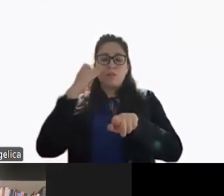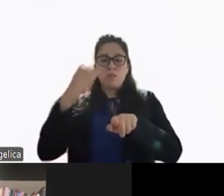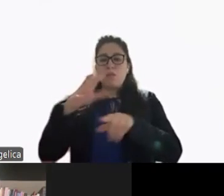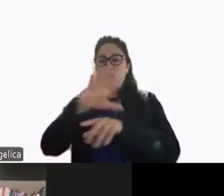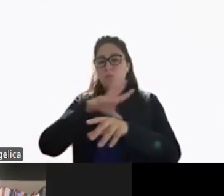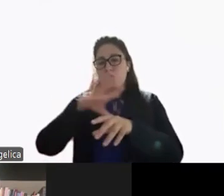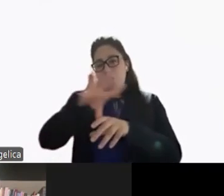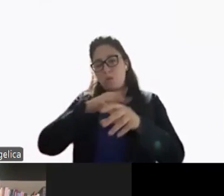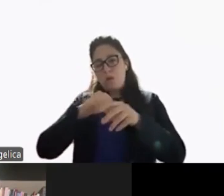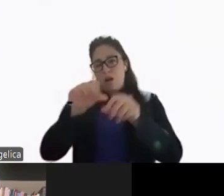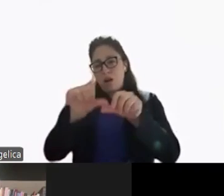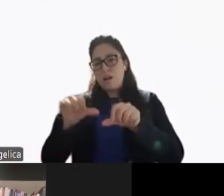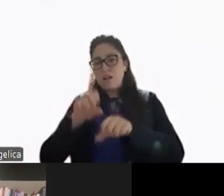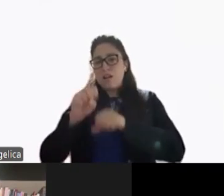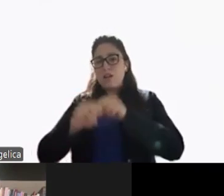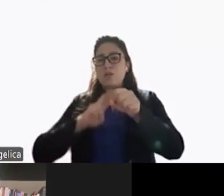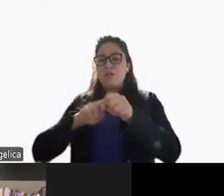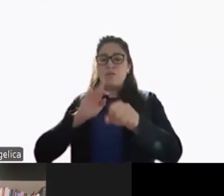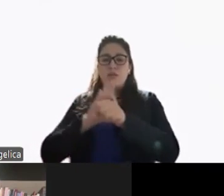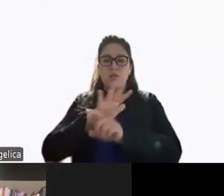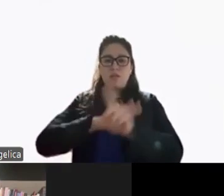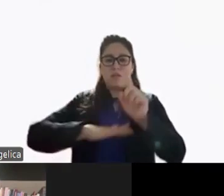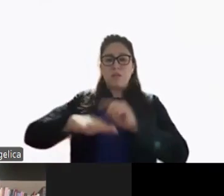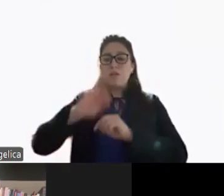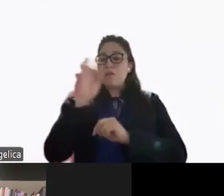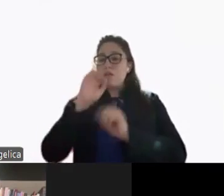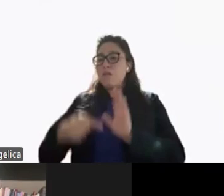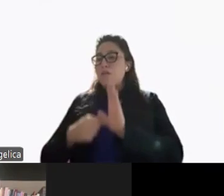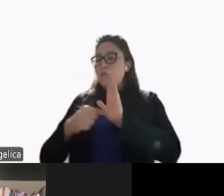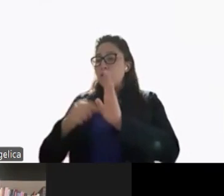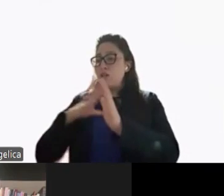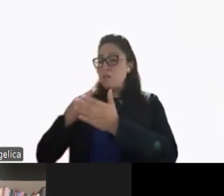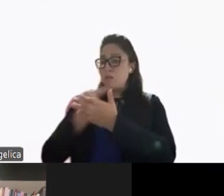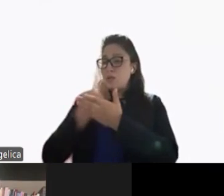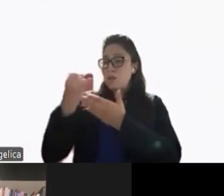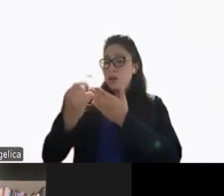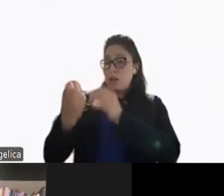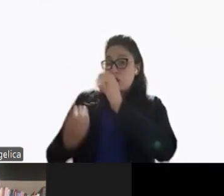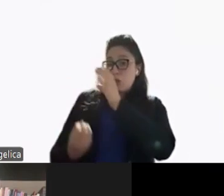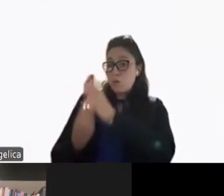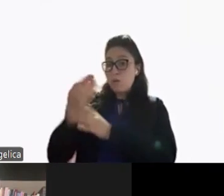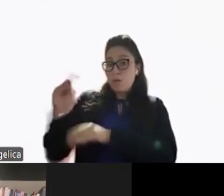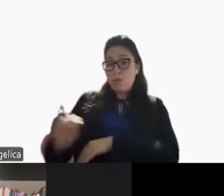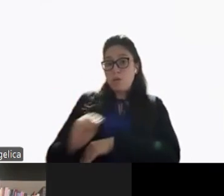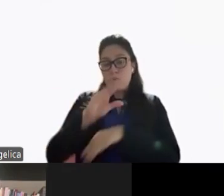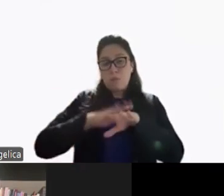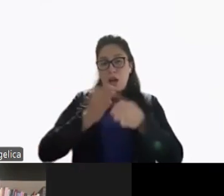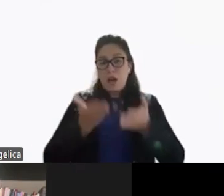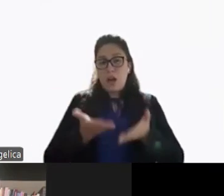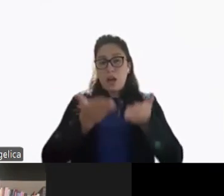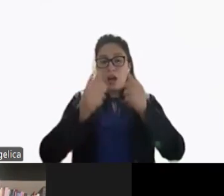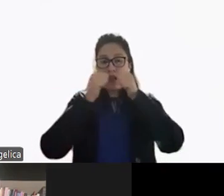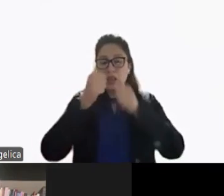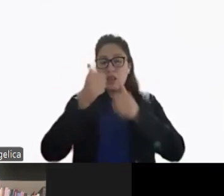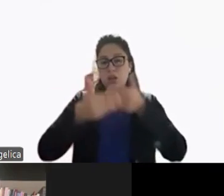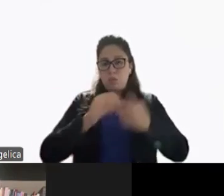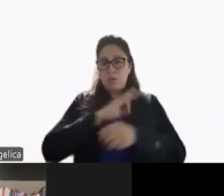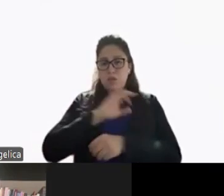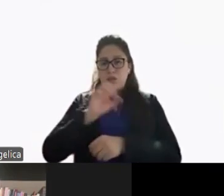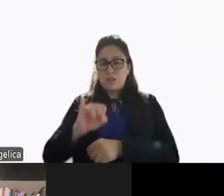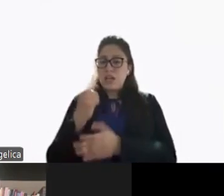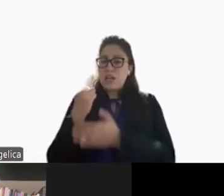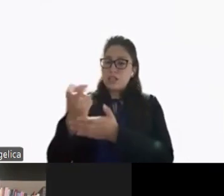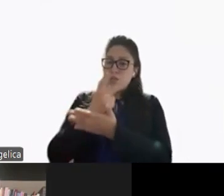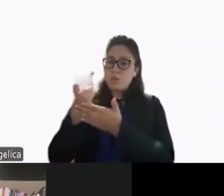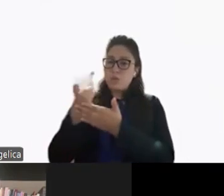Además, plantean el desarrollo de proyectos urbanos estratégicos que refuerzan la oferta de servicios. Ahora bien, el programa de desarrollo urbano identifica